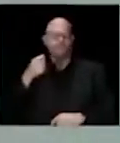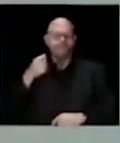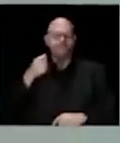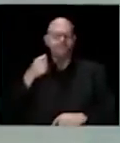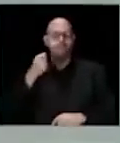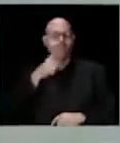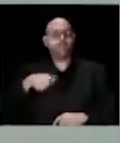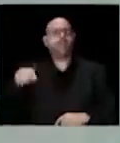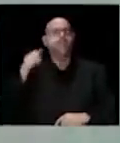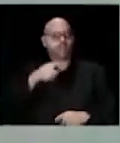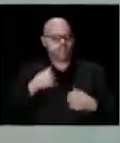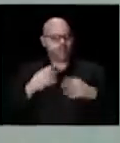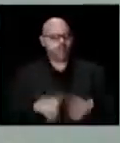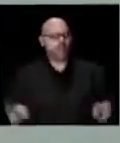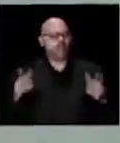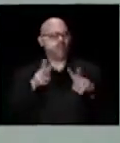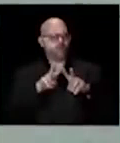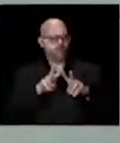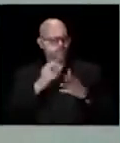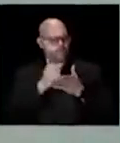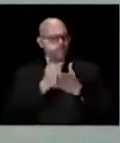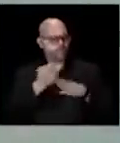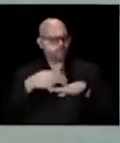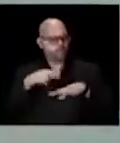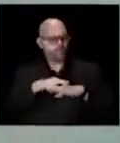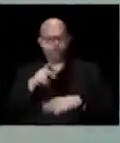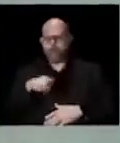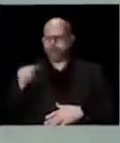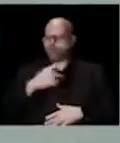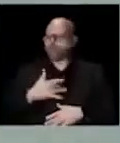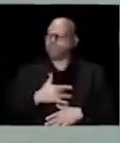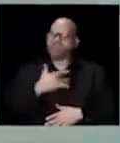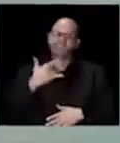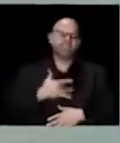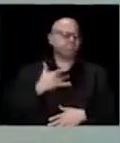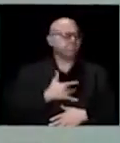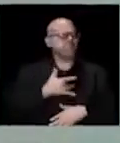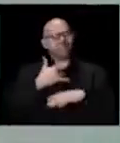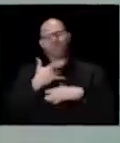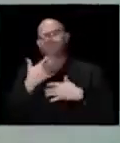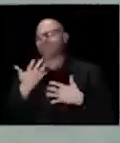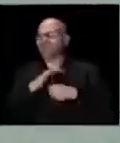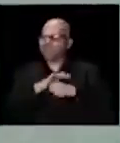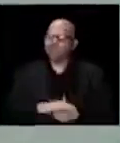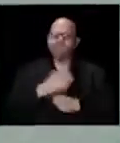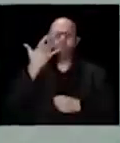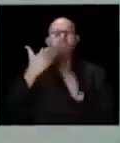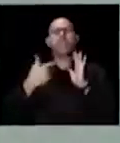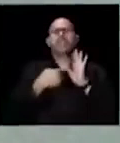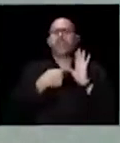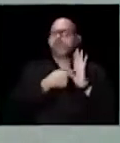sus comentarios. Hoy vengo con flow de Antiguo Testamento. No me la voy a dejar montar por nadie. Somos la